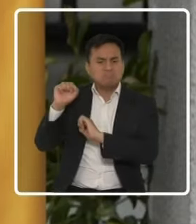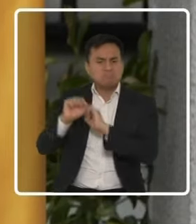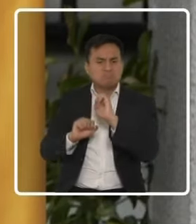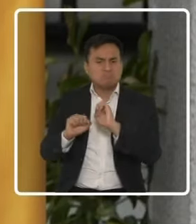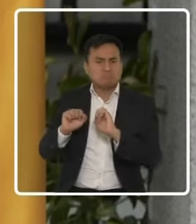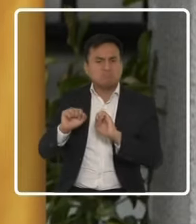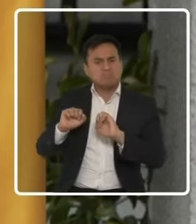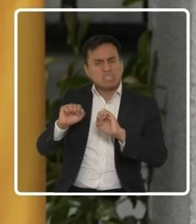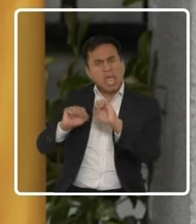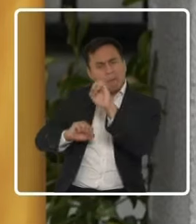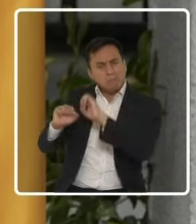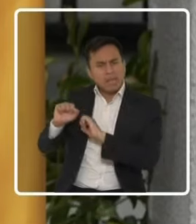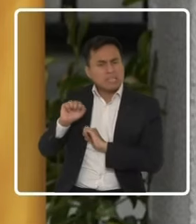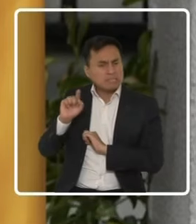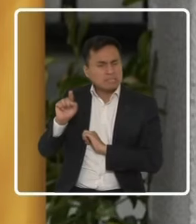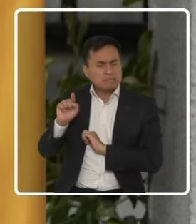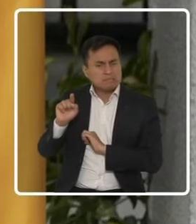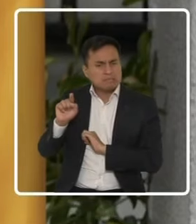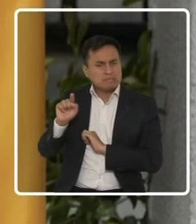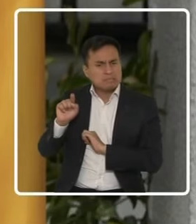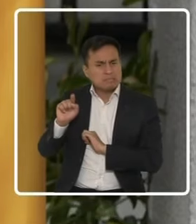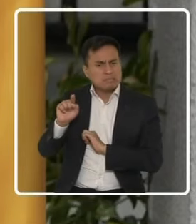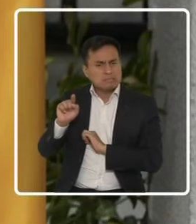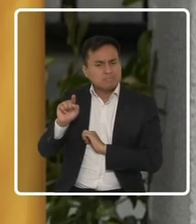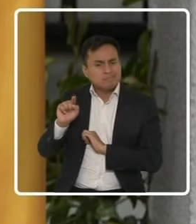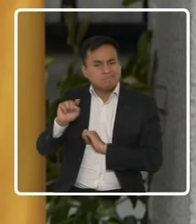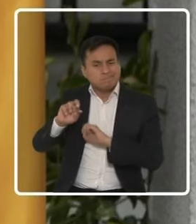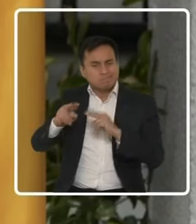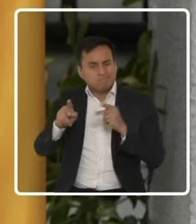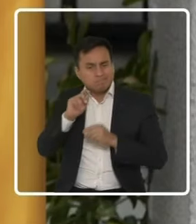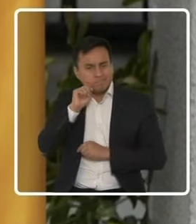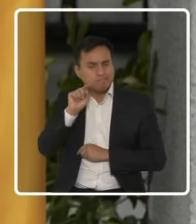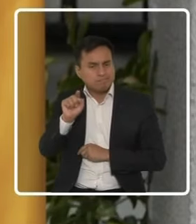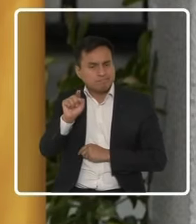de una u otra manera están